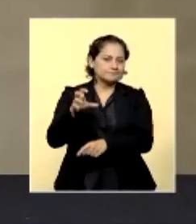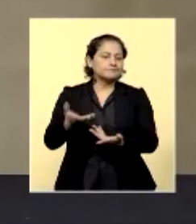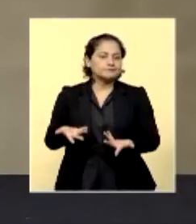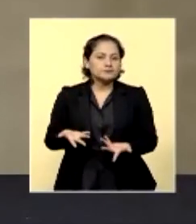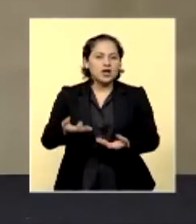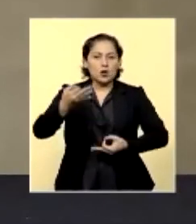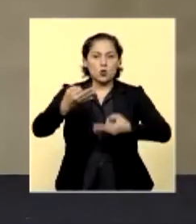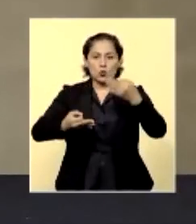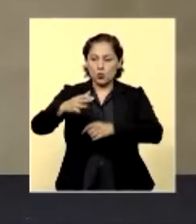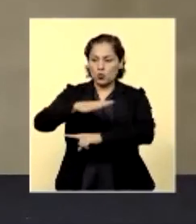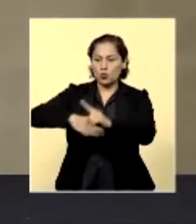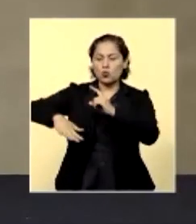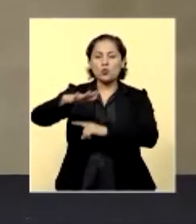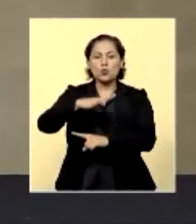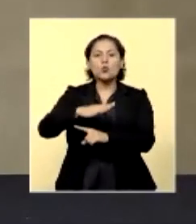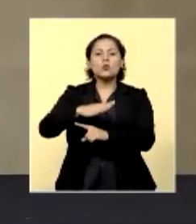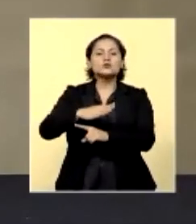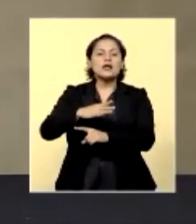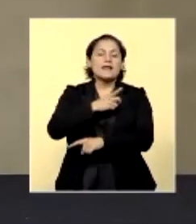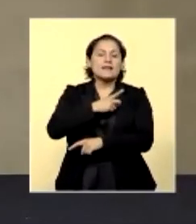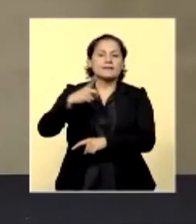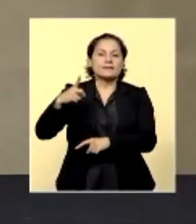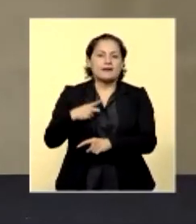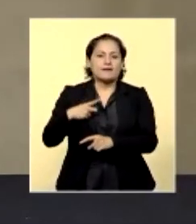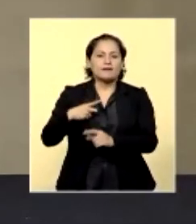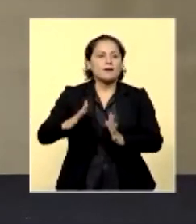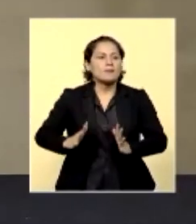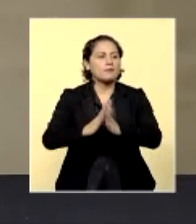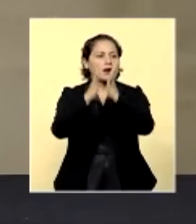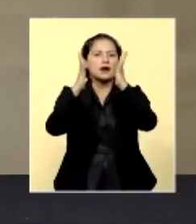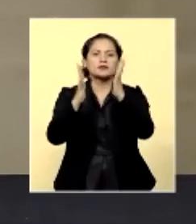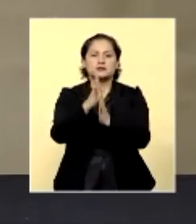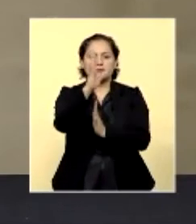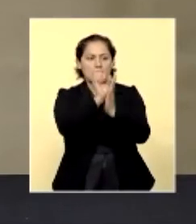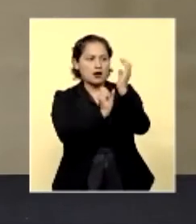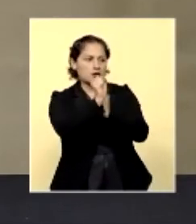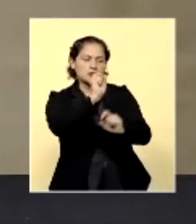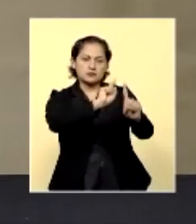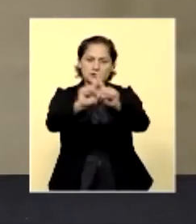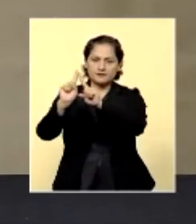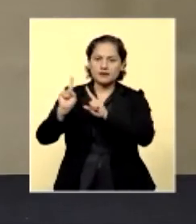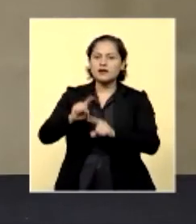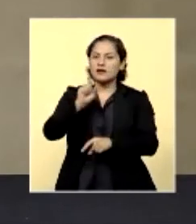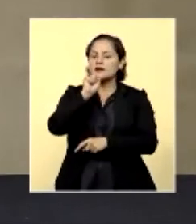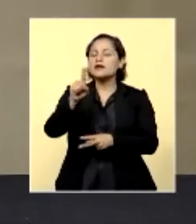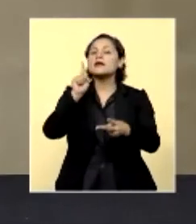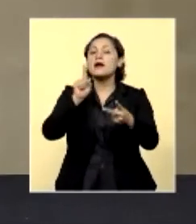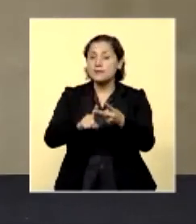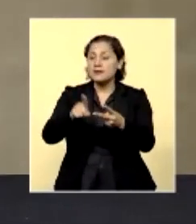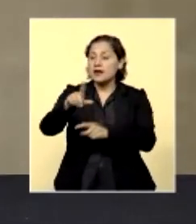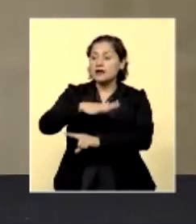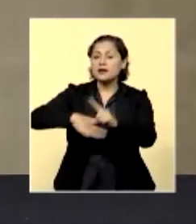ingrediente sustancial de las democracias constitucionales. Destacamos la función ecológica de la propiedad y